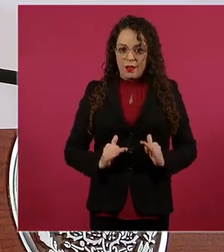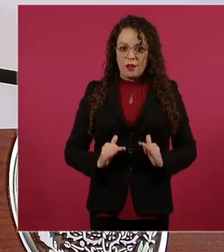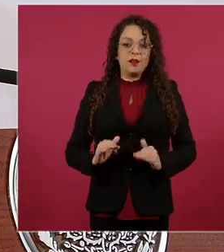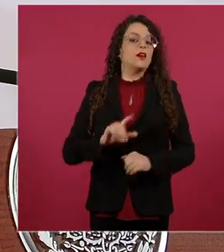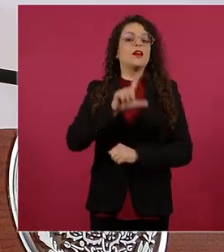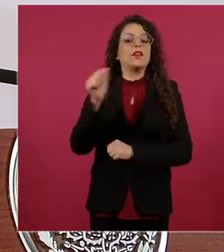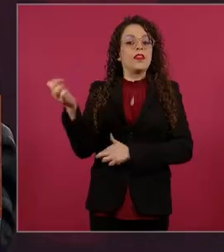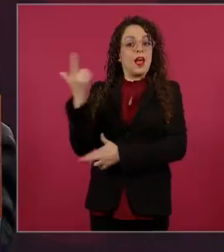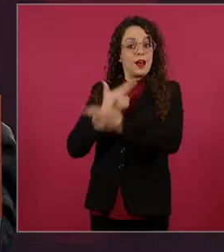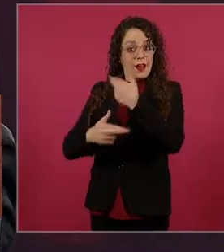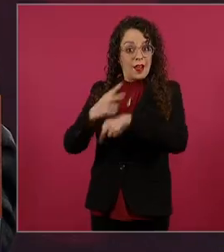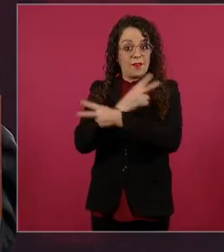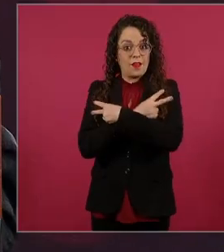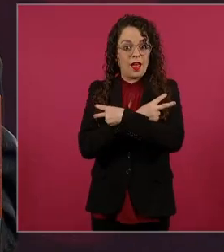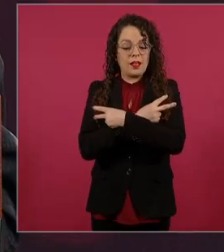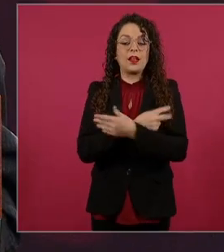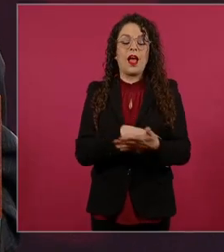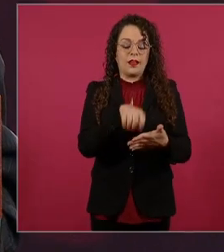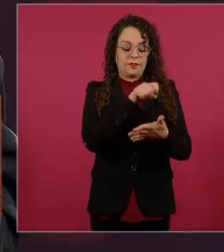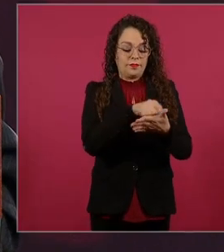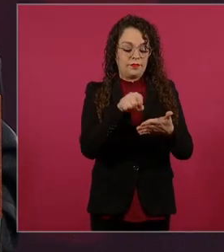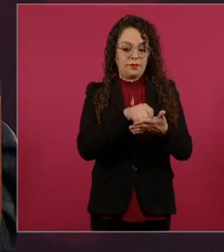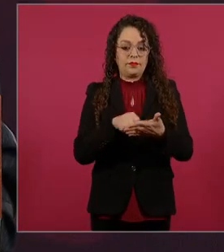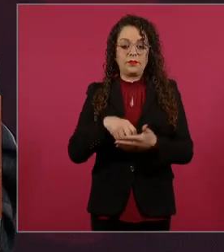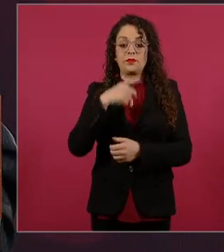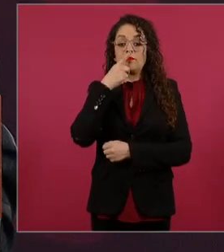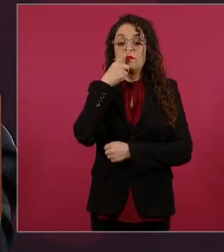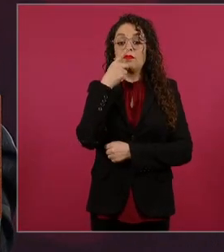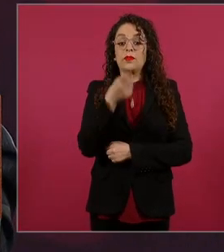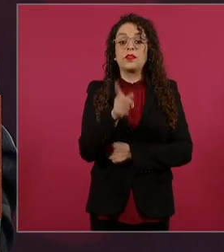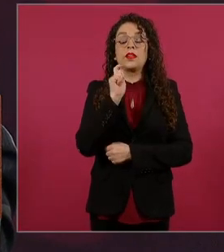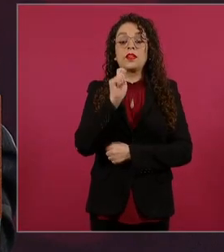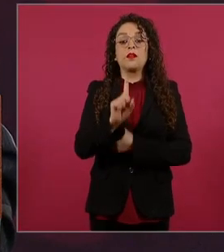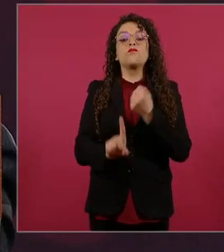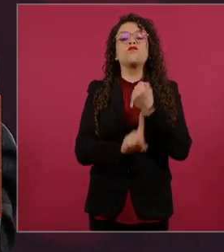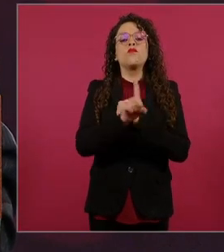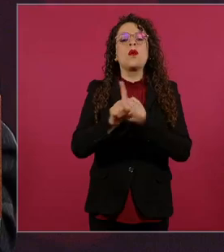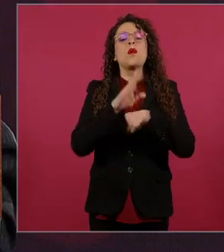de que todo el problema está en la sobrerepresentación